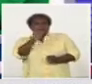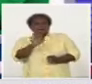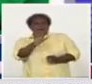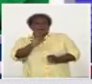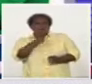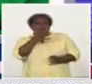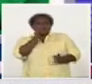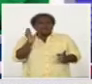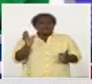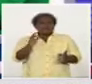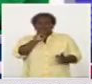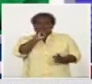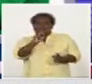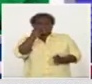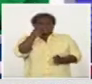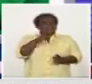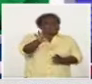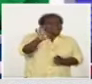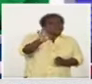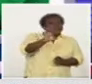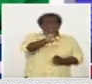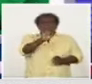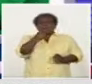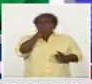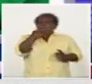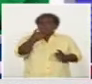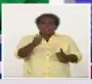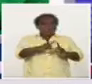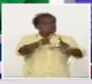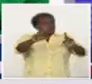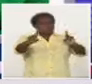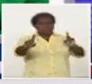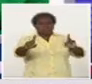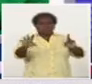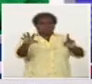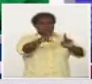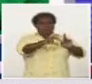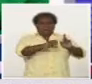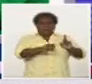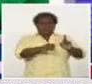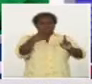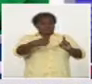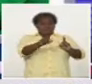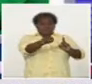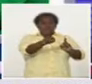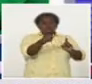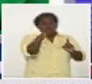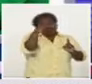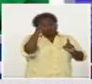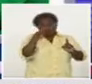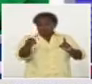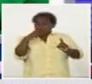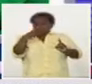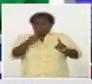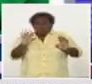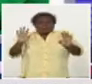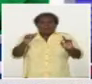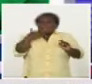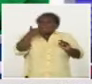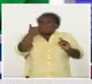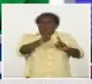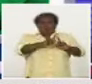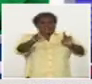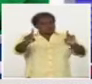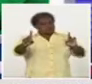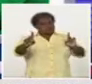y es difícil identificar cuál es el que sí y cuál es el que no. Por eso, sin que